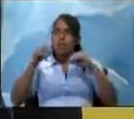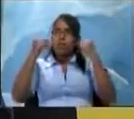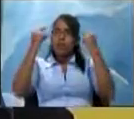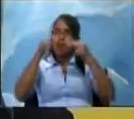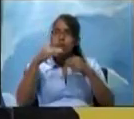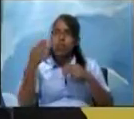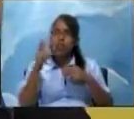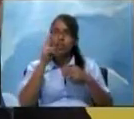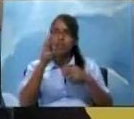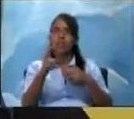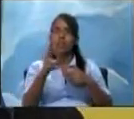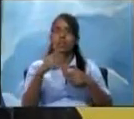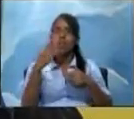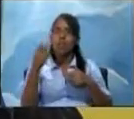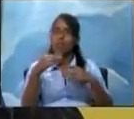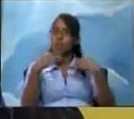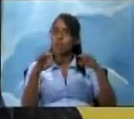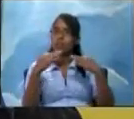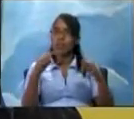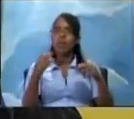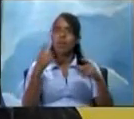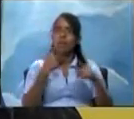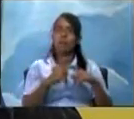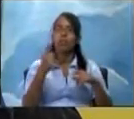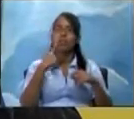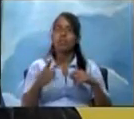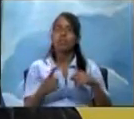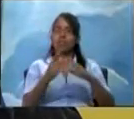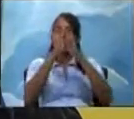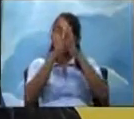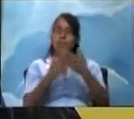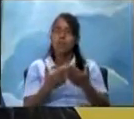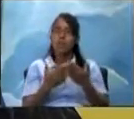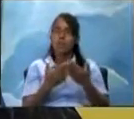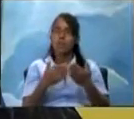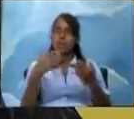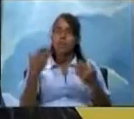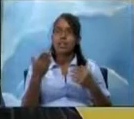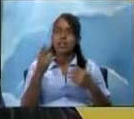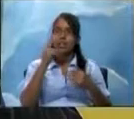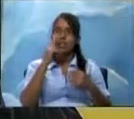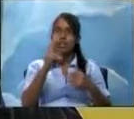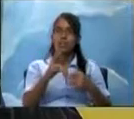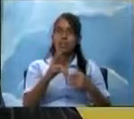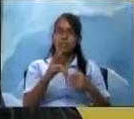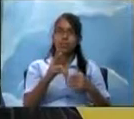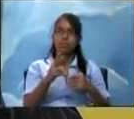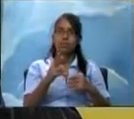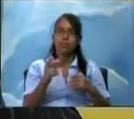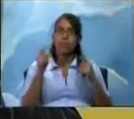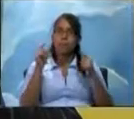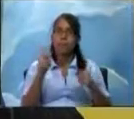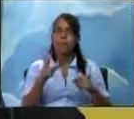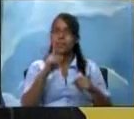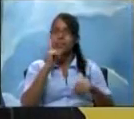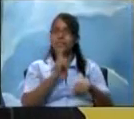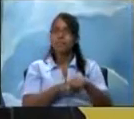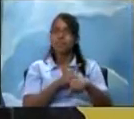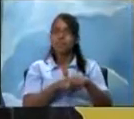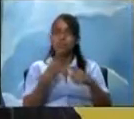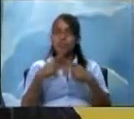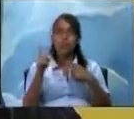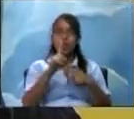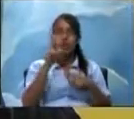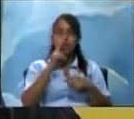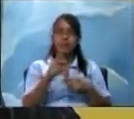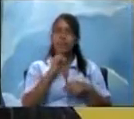los ojos en lo que se ve, en lo material. Pero dice las Escrituras que lo que se ve es temporal, pero